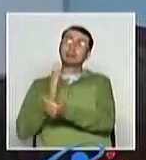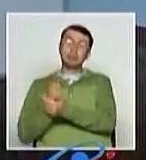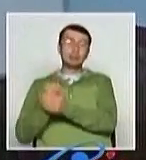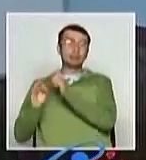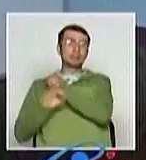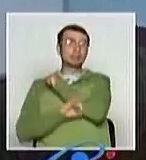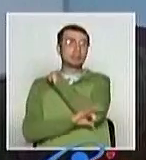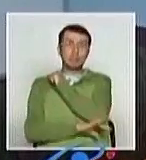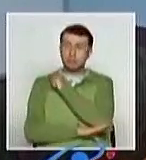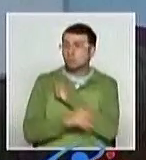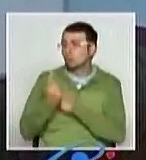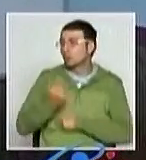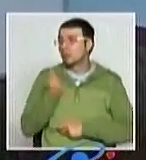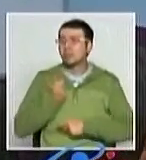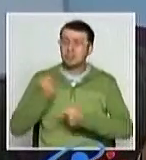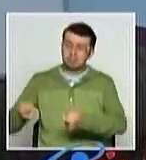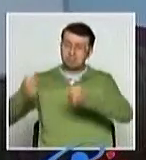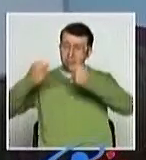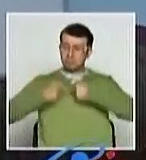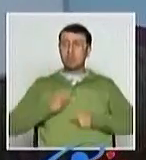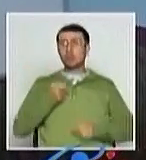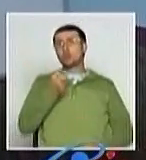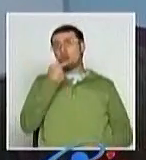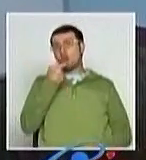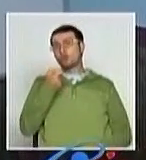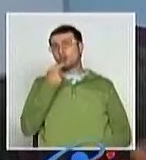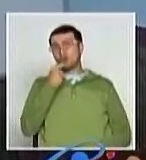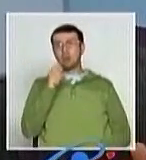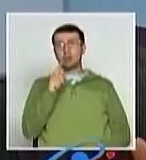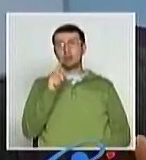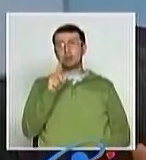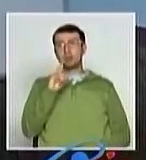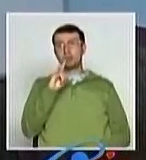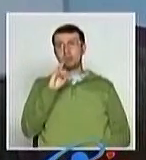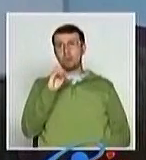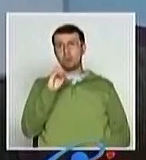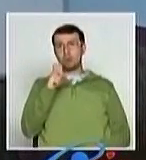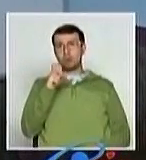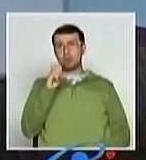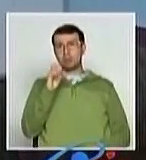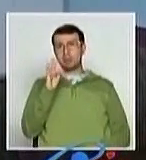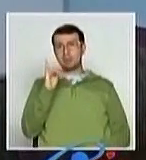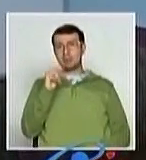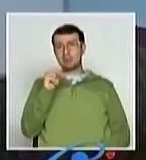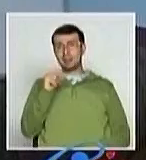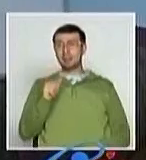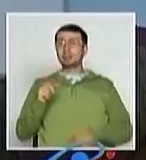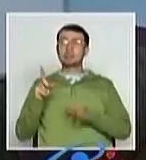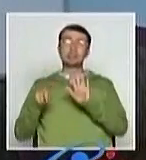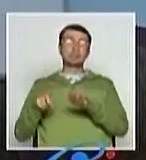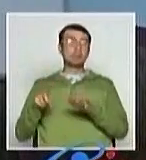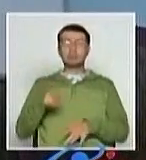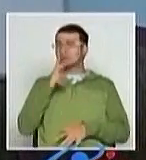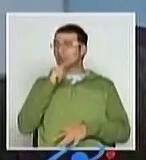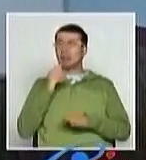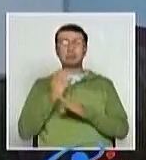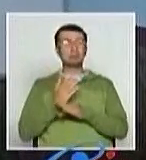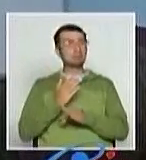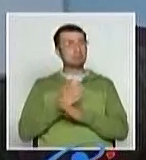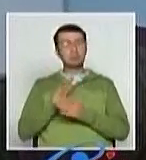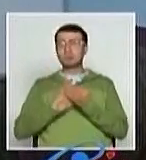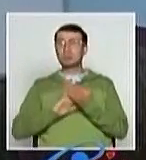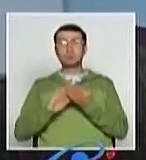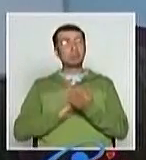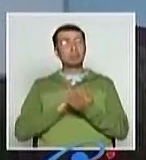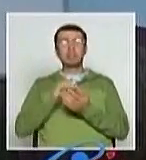simplemente para que le diera la floc setina se la tomaba pasaron 6 meses pero su vida no cambió seguía el dolor del brusis moo seguía el